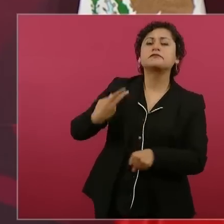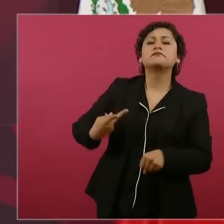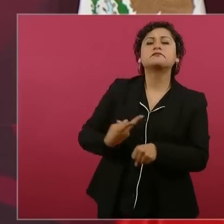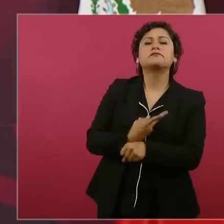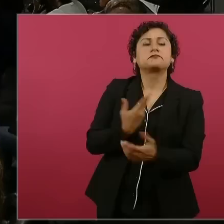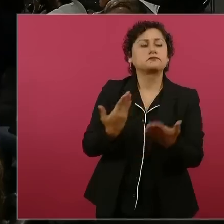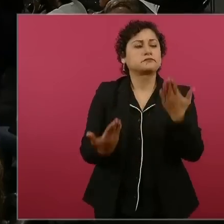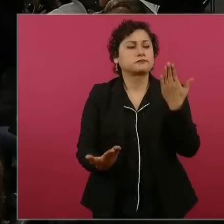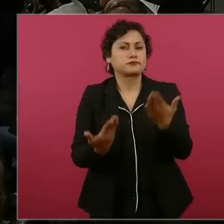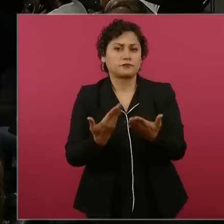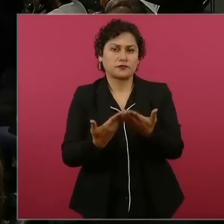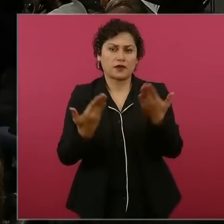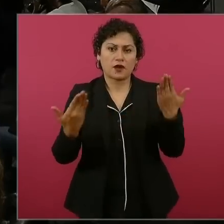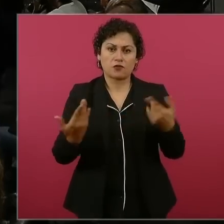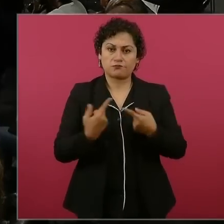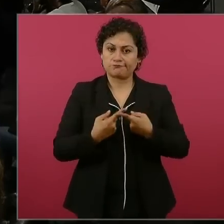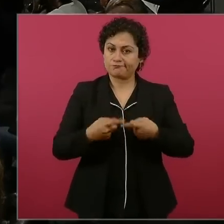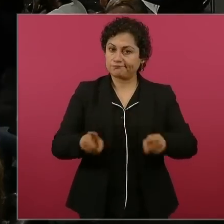Es distinto,